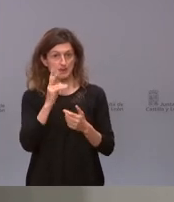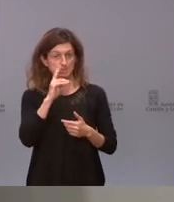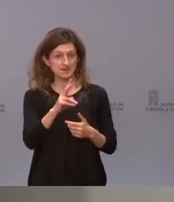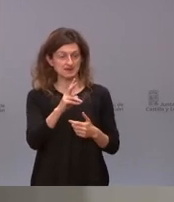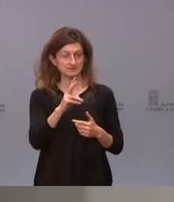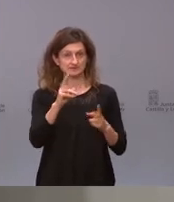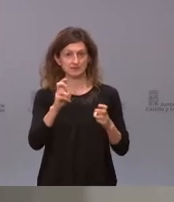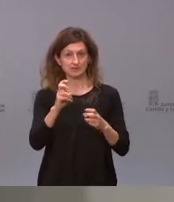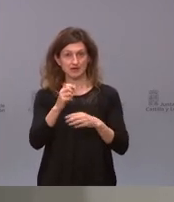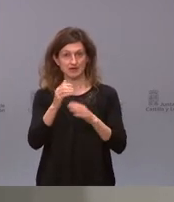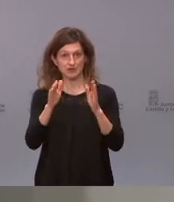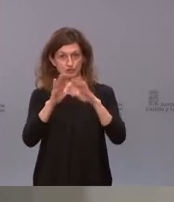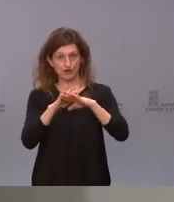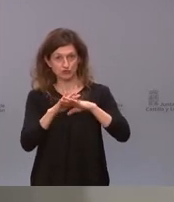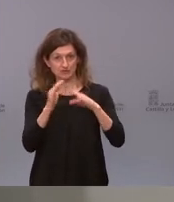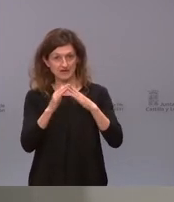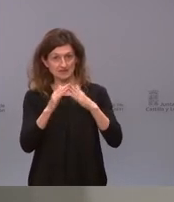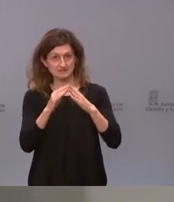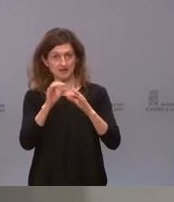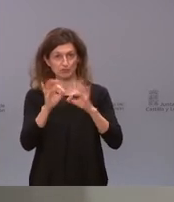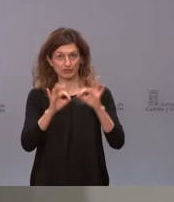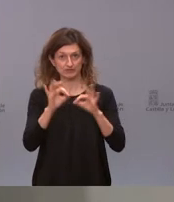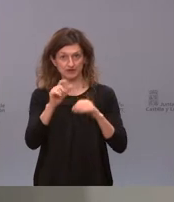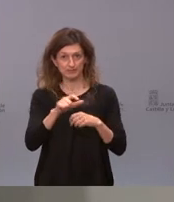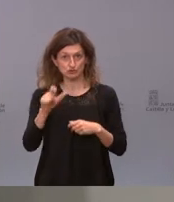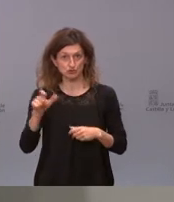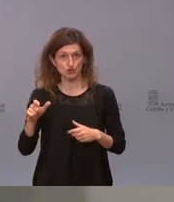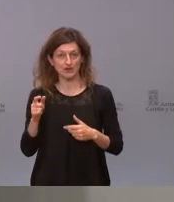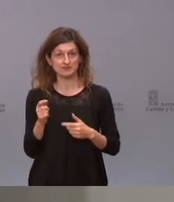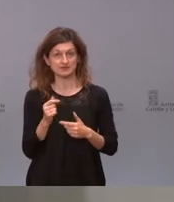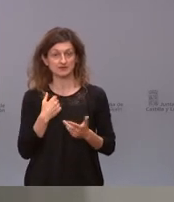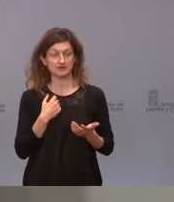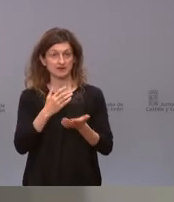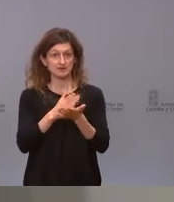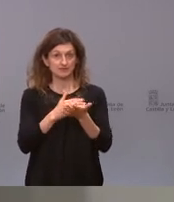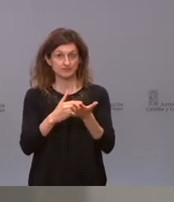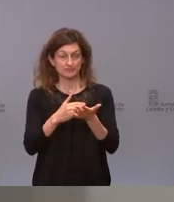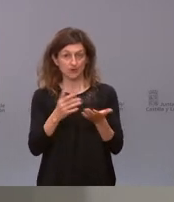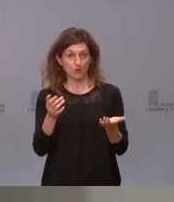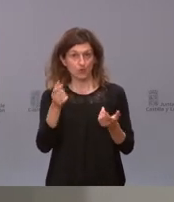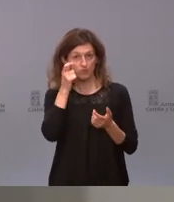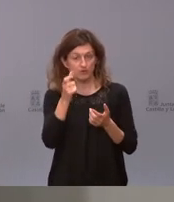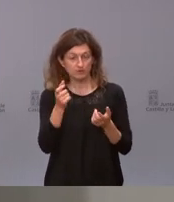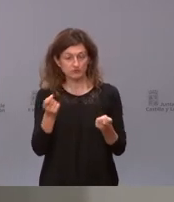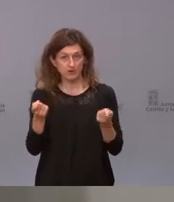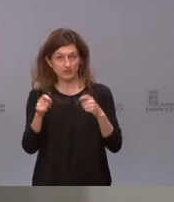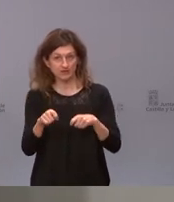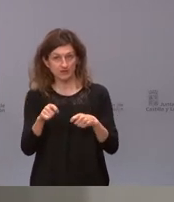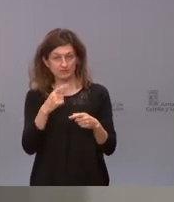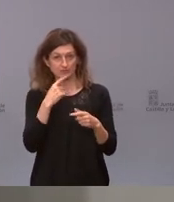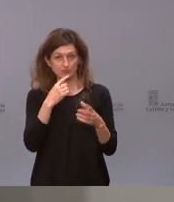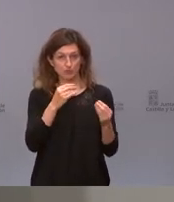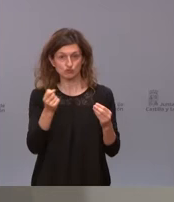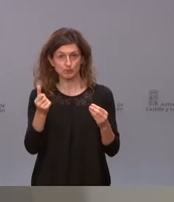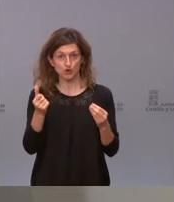tiene que ver con el toque de queda tiene que ver con los aforos tiene que ver con las perimetración es sobre todo de entornos en los que no hay la misma la